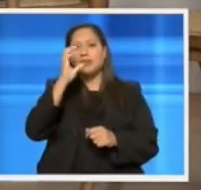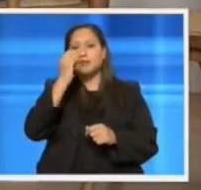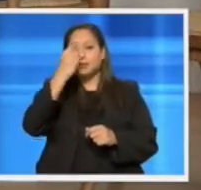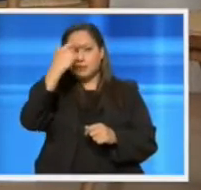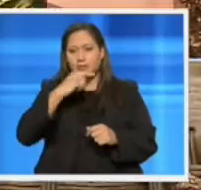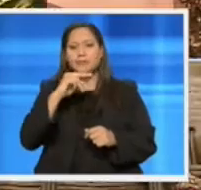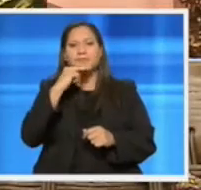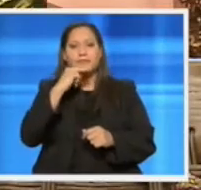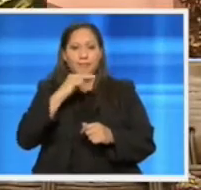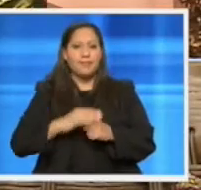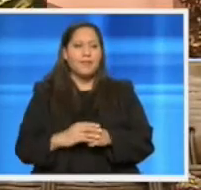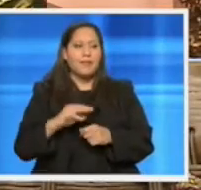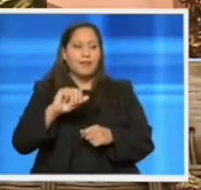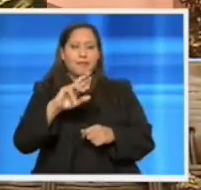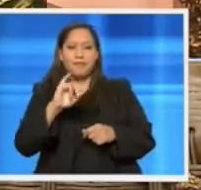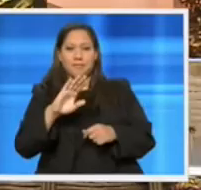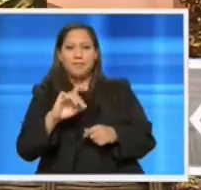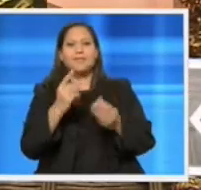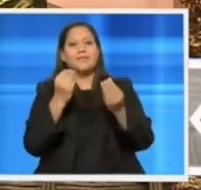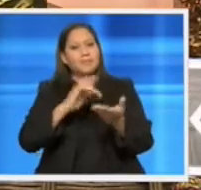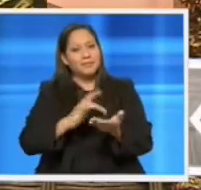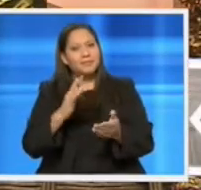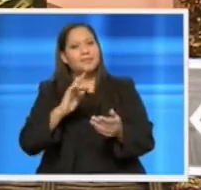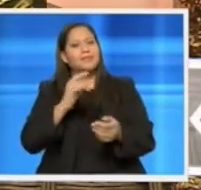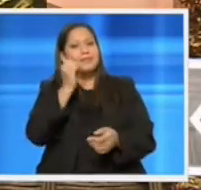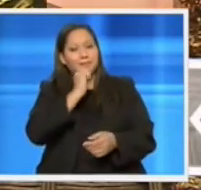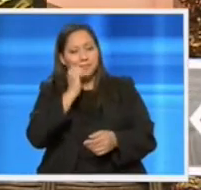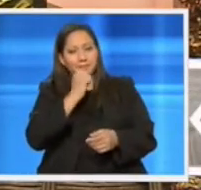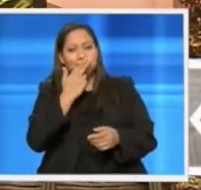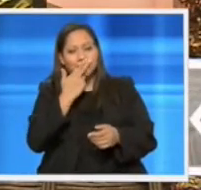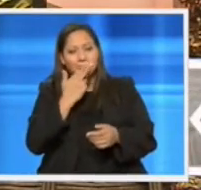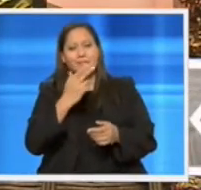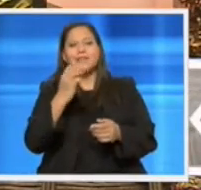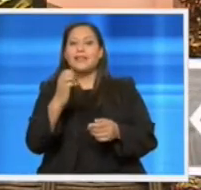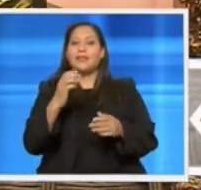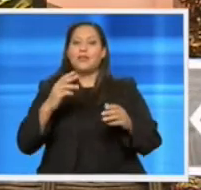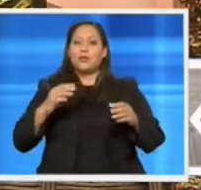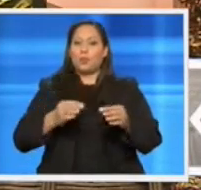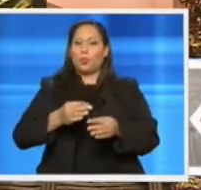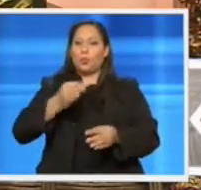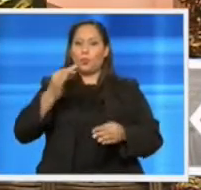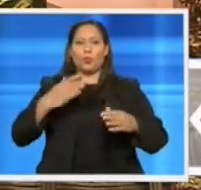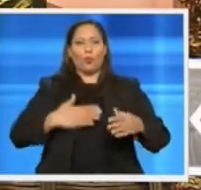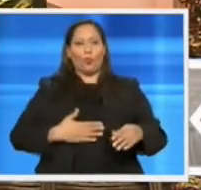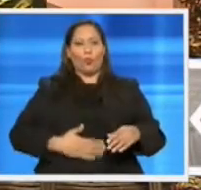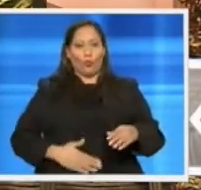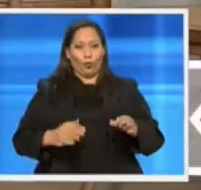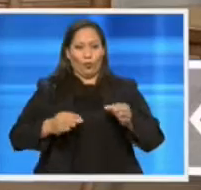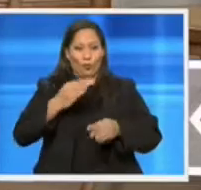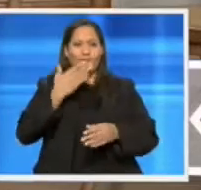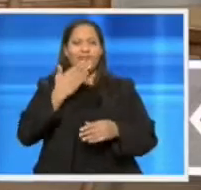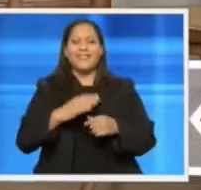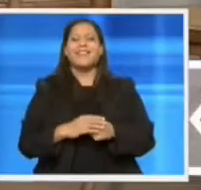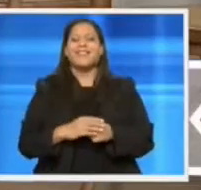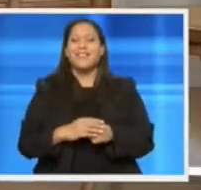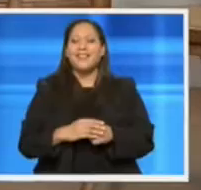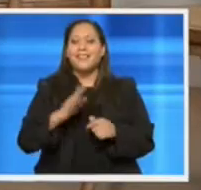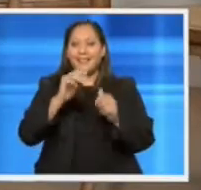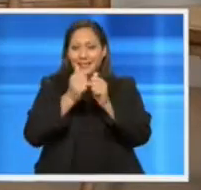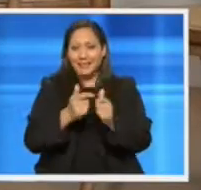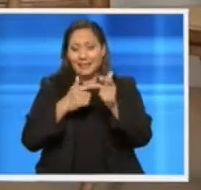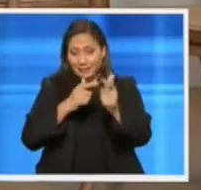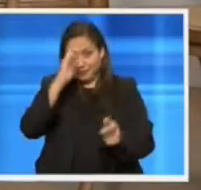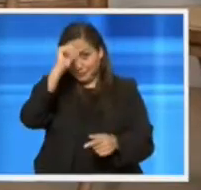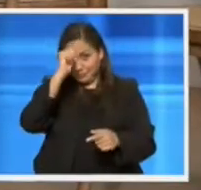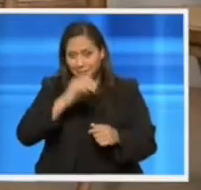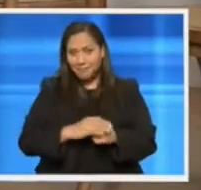¿eh, Maribel? Pues muchísimas gracias, ¿eh? Te agradecemos como siempre. Gracias a Y ti. para que en enero estemos, mira, Planitos. Planitos, eso es todo. Oye, quédate con nosotros, ¿te